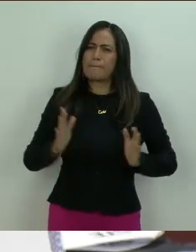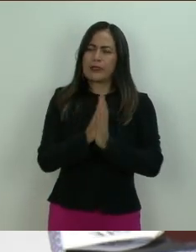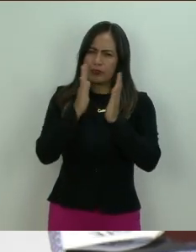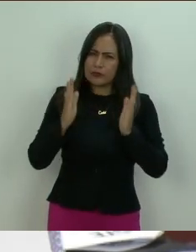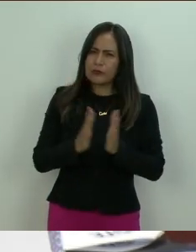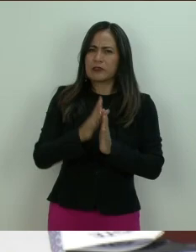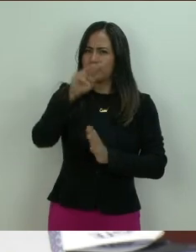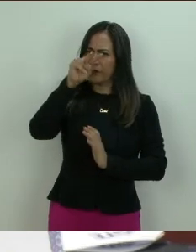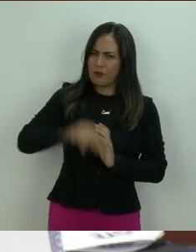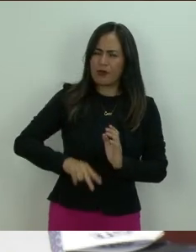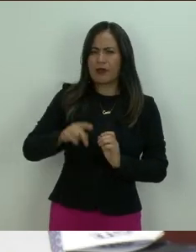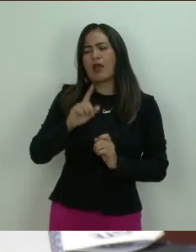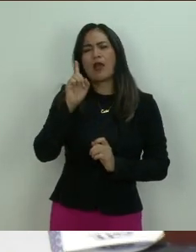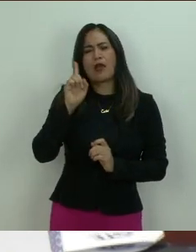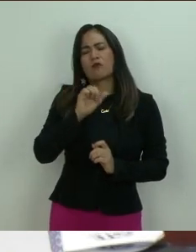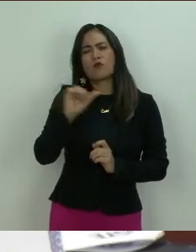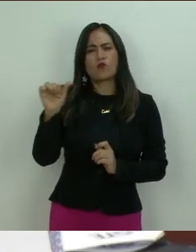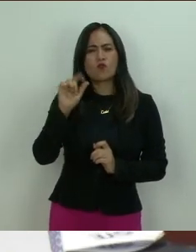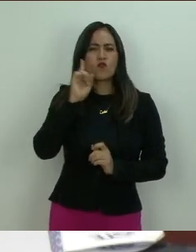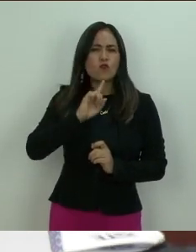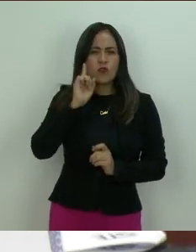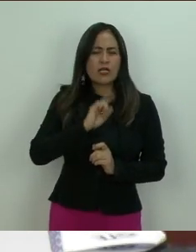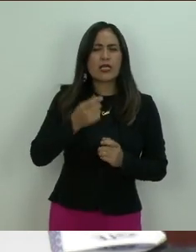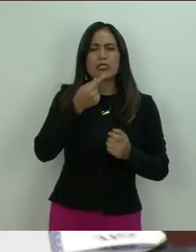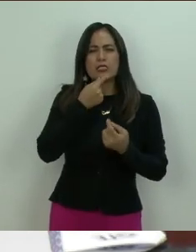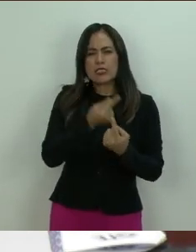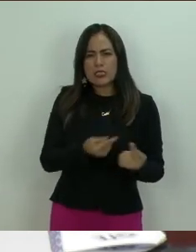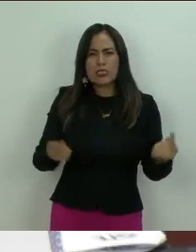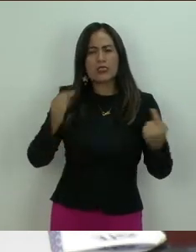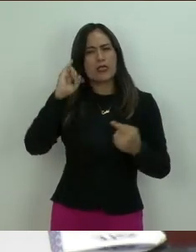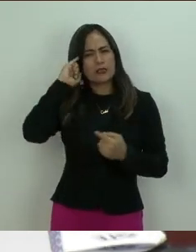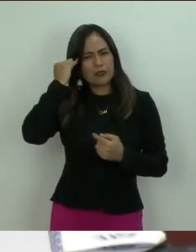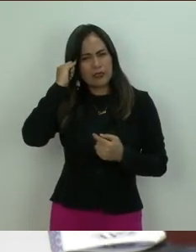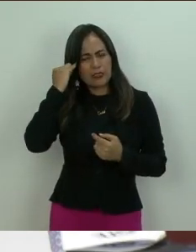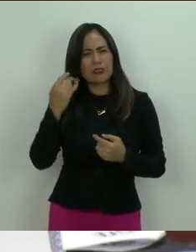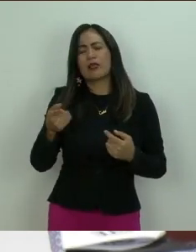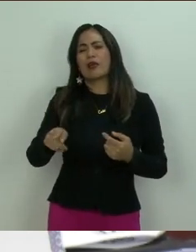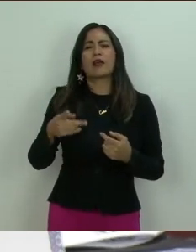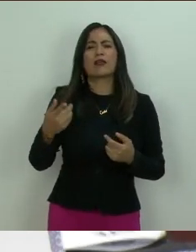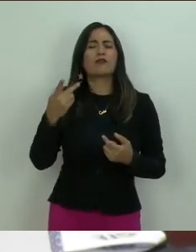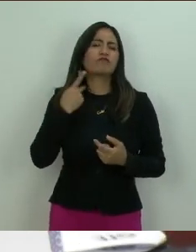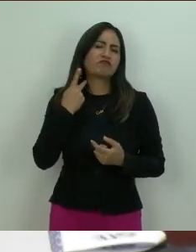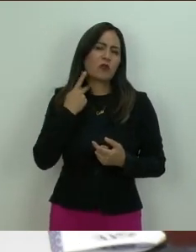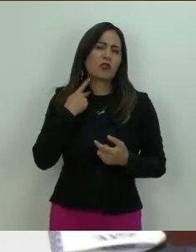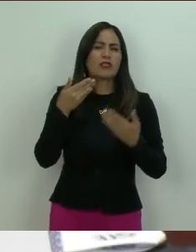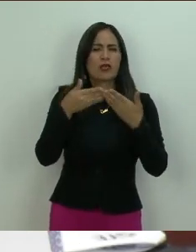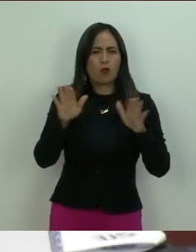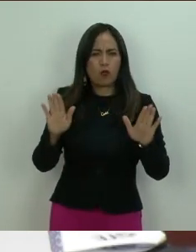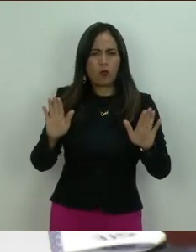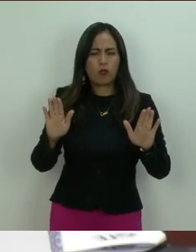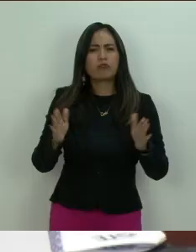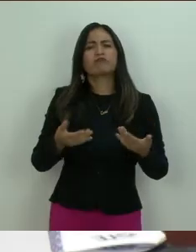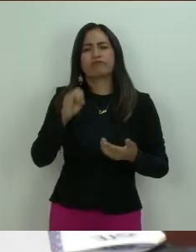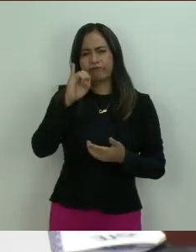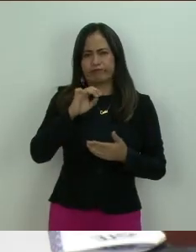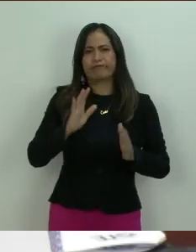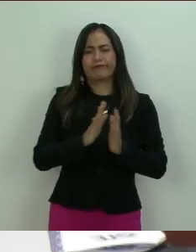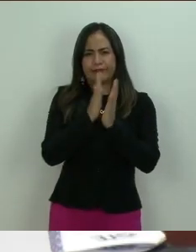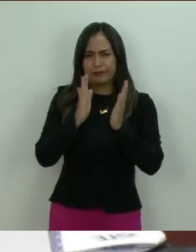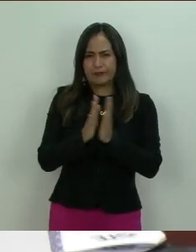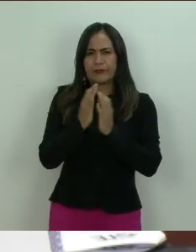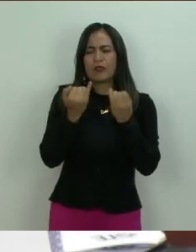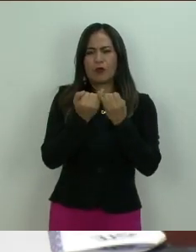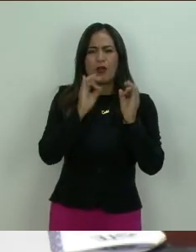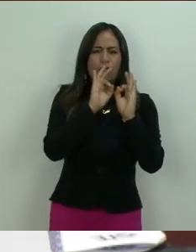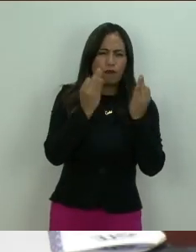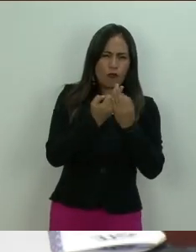de las mujeres y niñas indígenas en la vida política y en la vida pública. Además, reconoce las múltiples formas